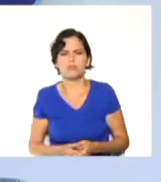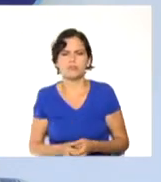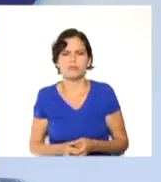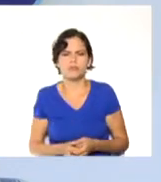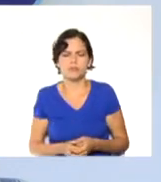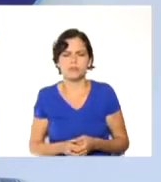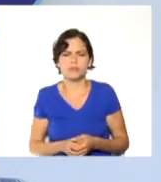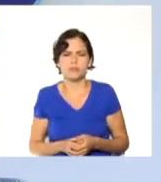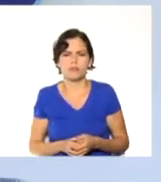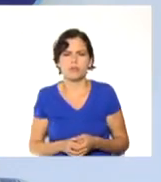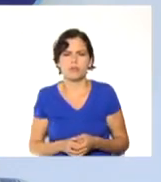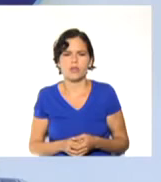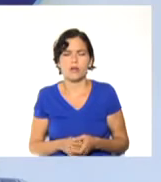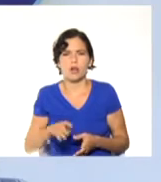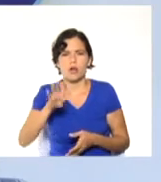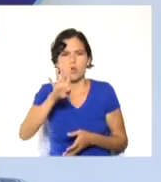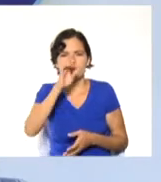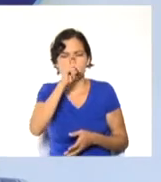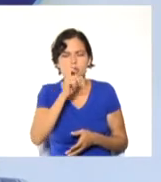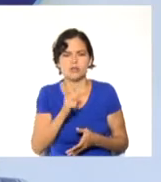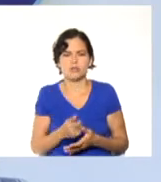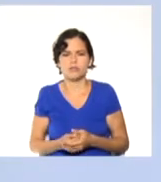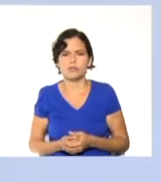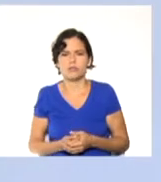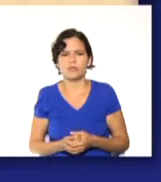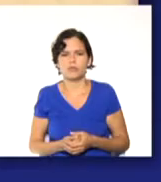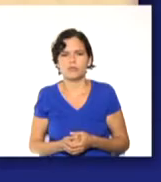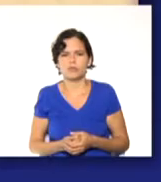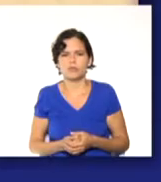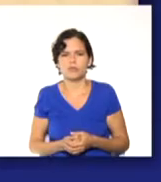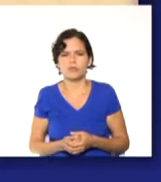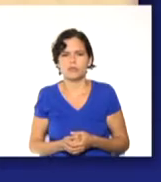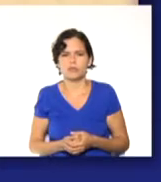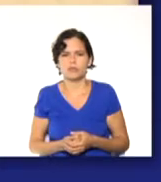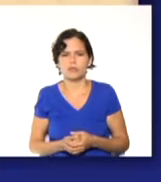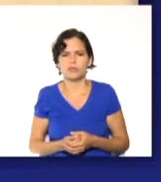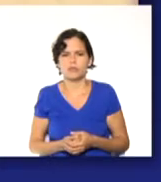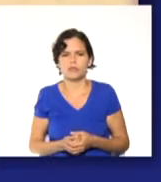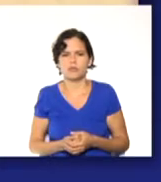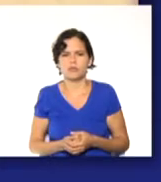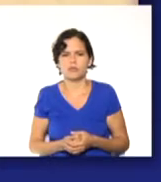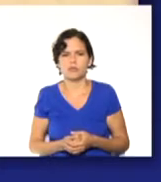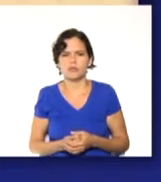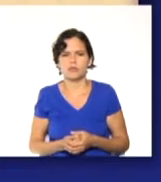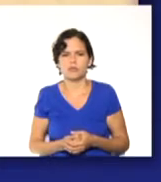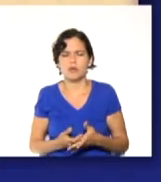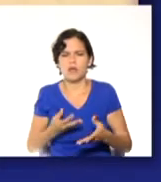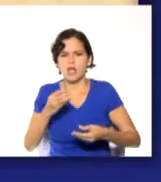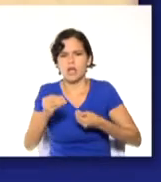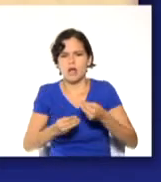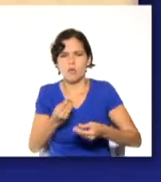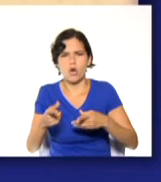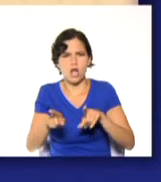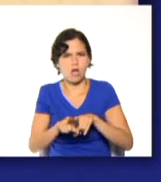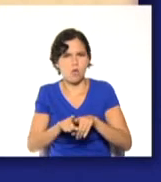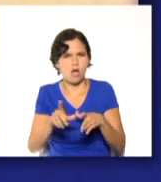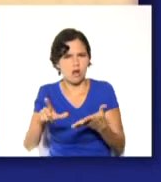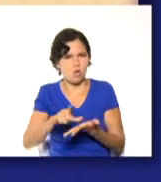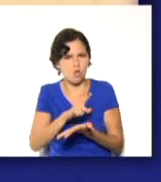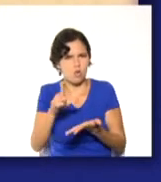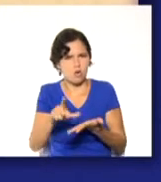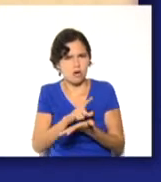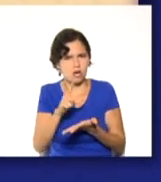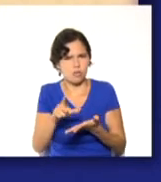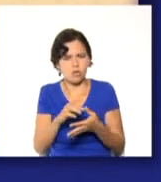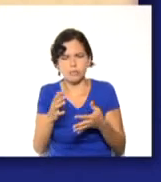Ok, ahora, para cuarto año, tenemos, cuarto año, elabora igualmente